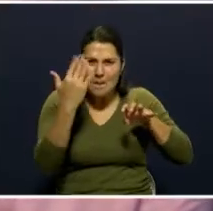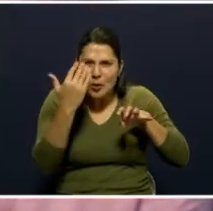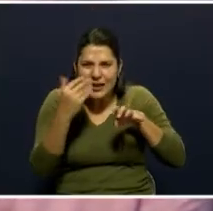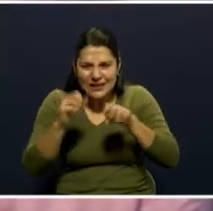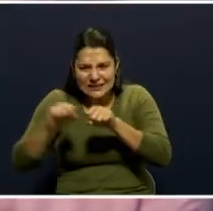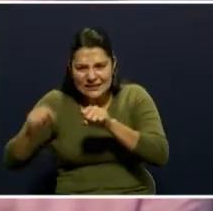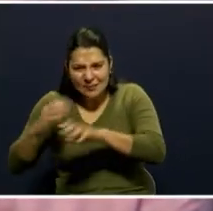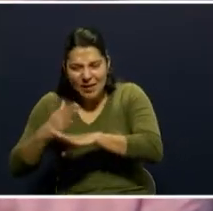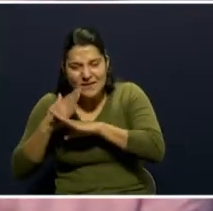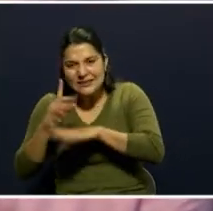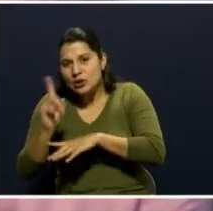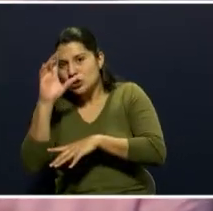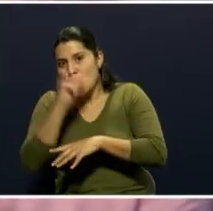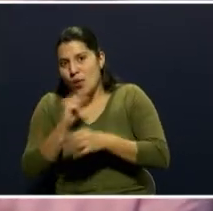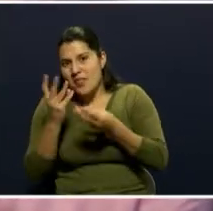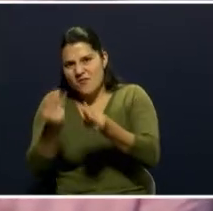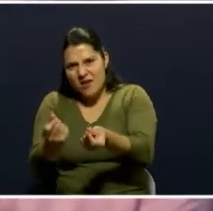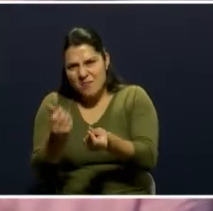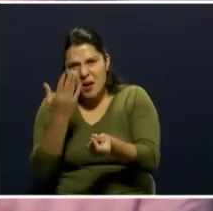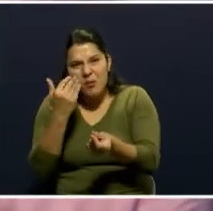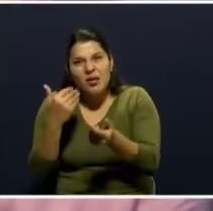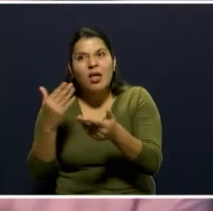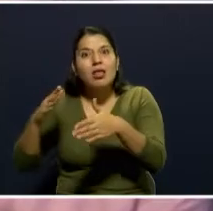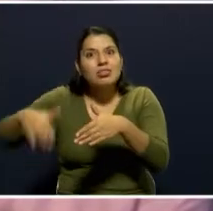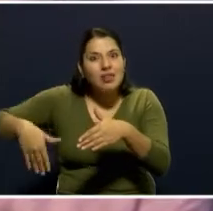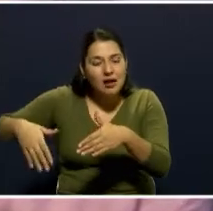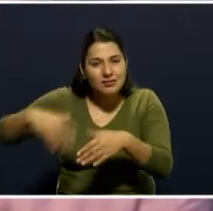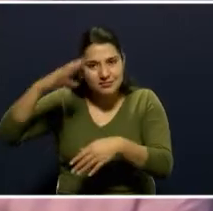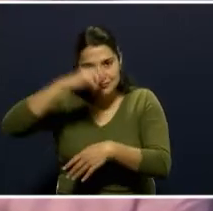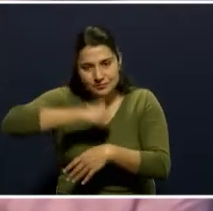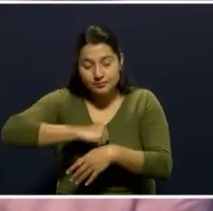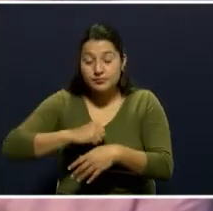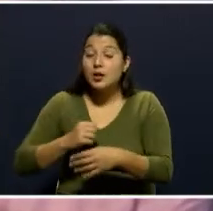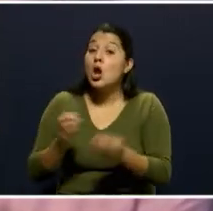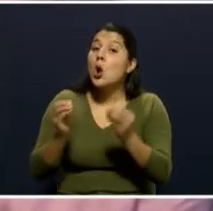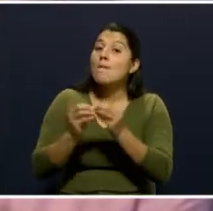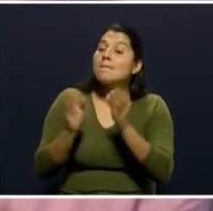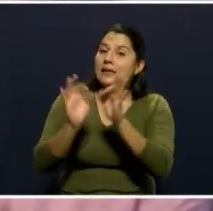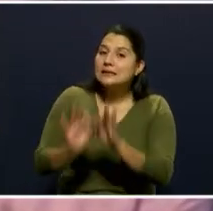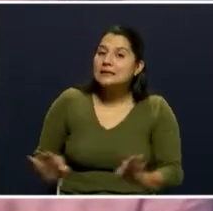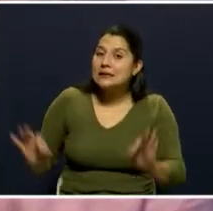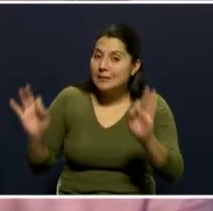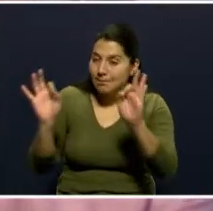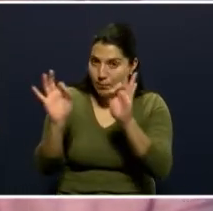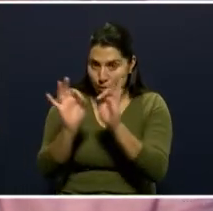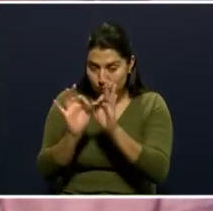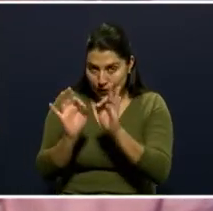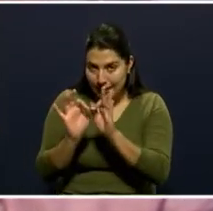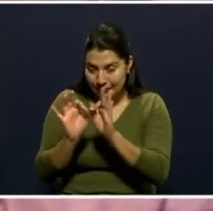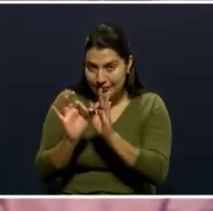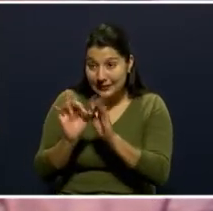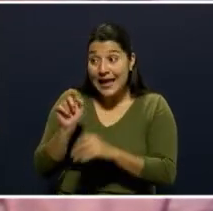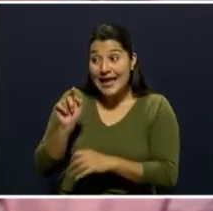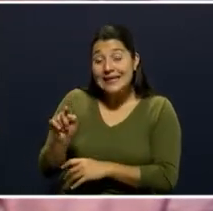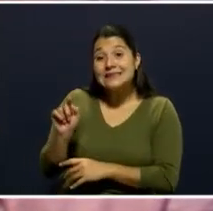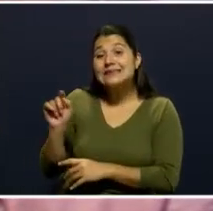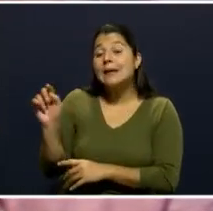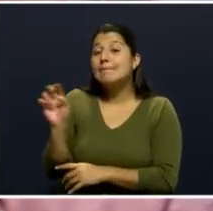puntos que tomar en consideración. Primero, lo más importante es que a pesar de que este